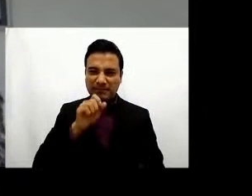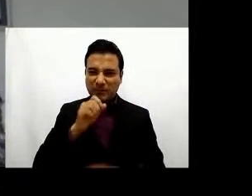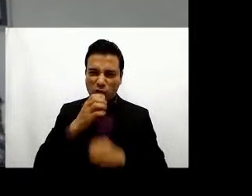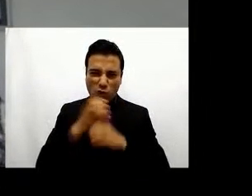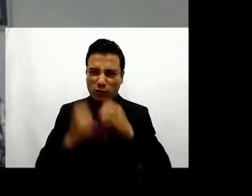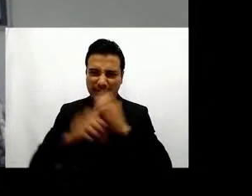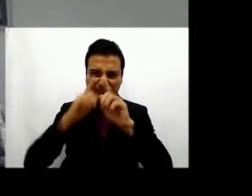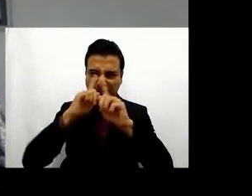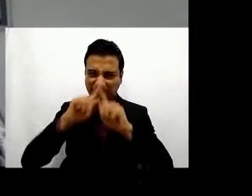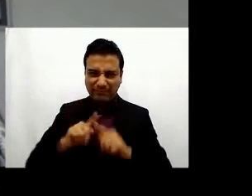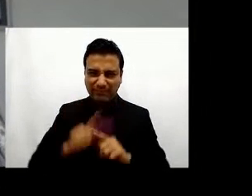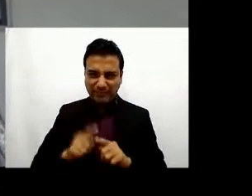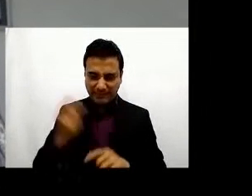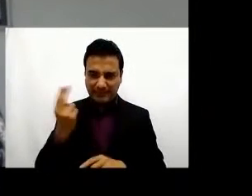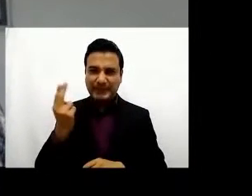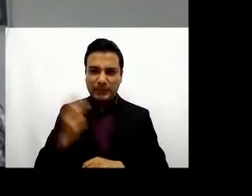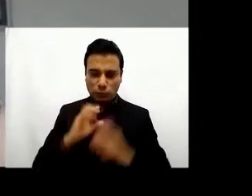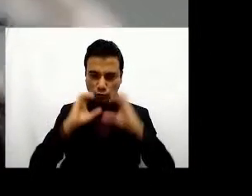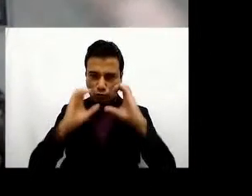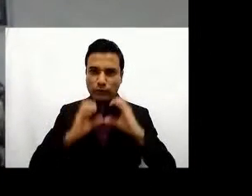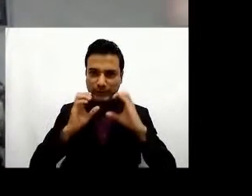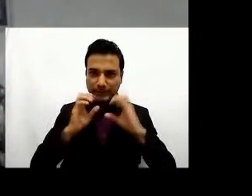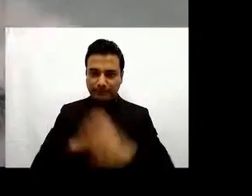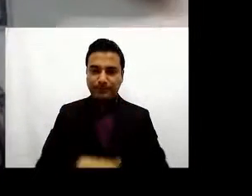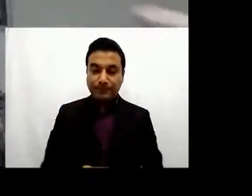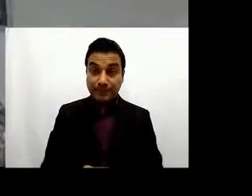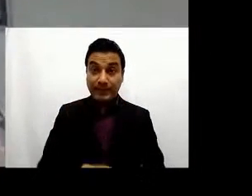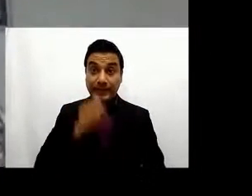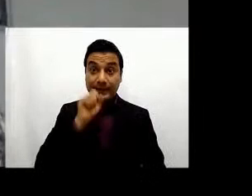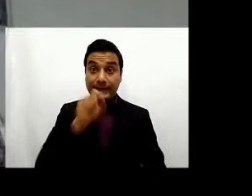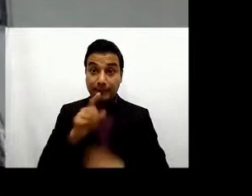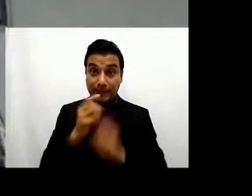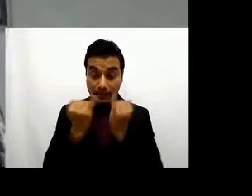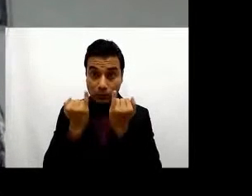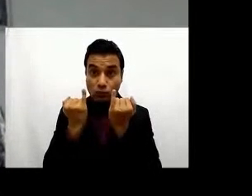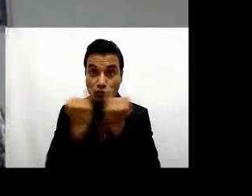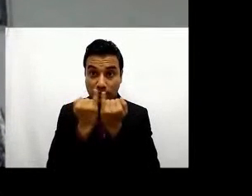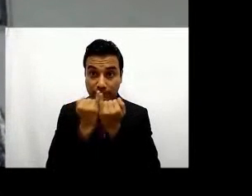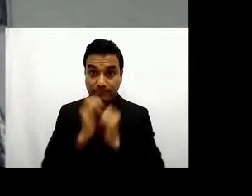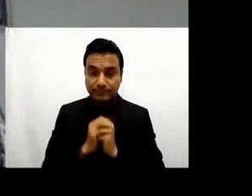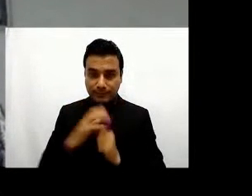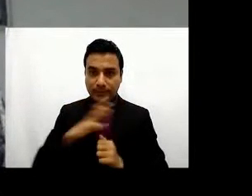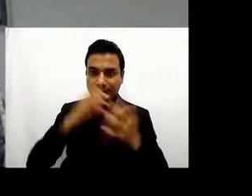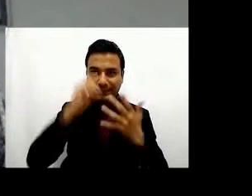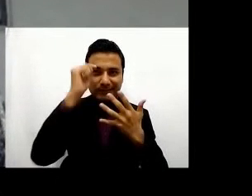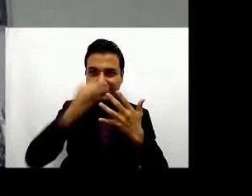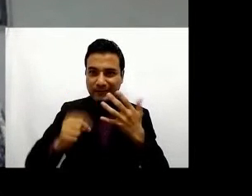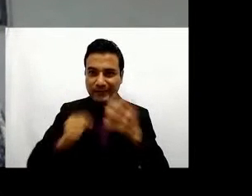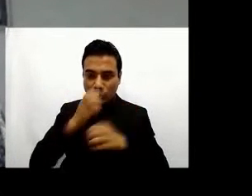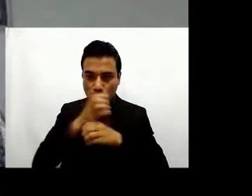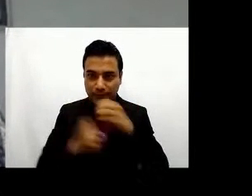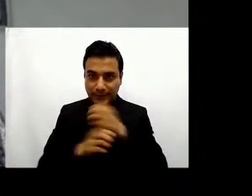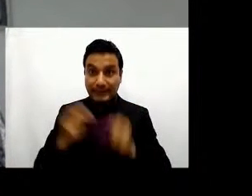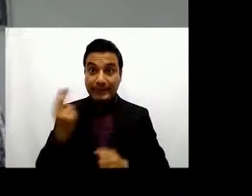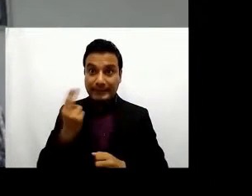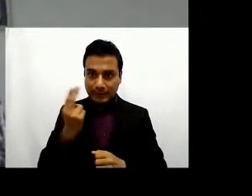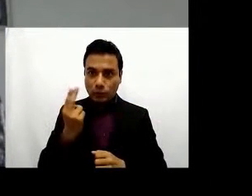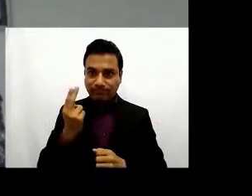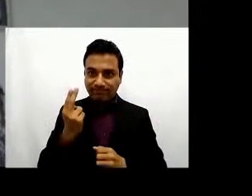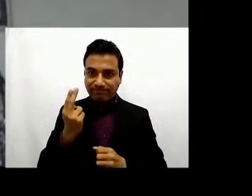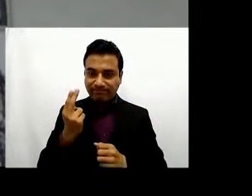la Secretaría, los grupos artísticos y bueno, también toda esta maquinaria que se tiene que activar, echar a andar